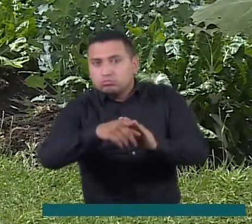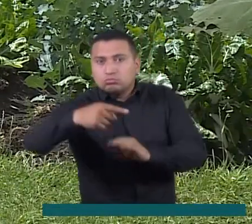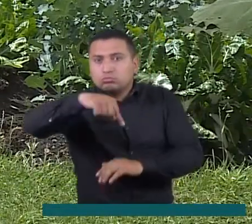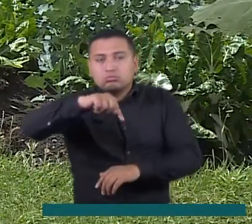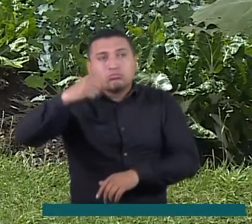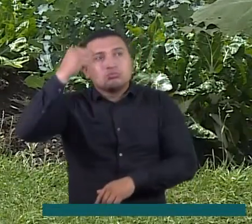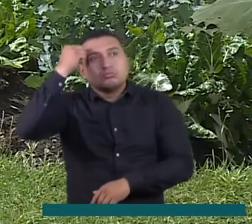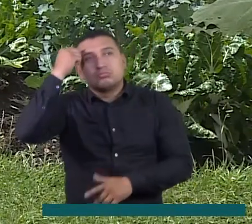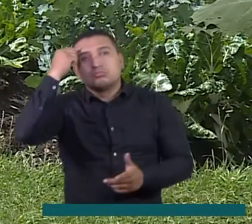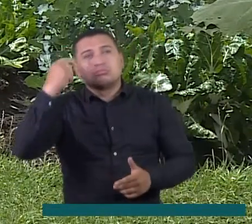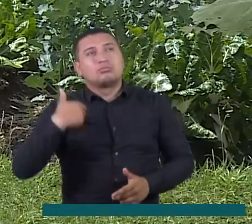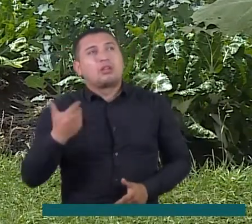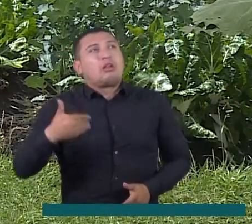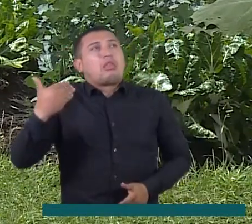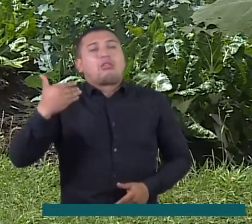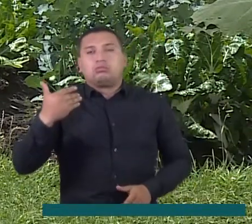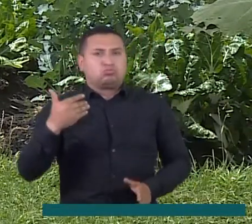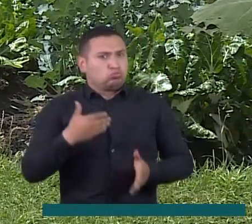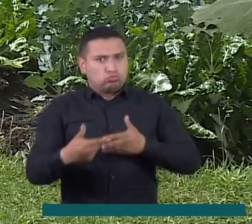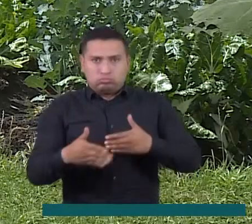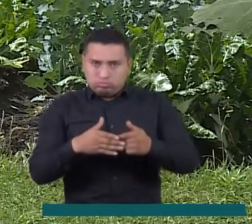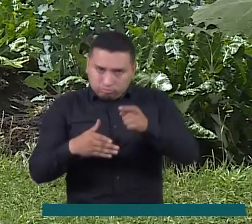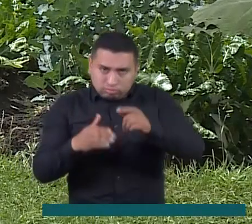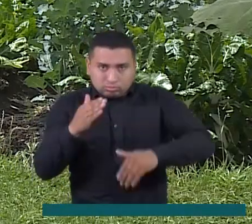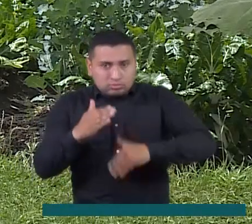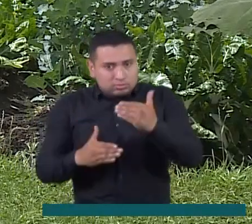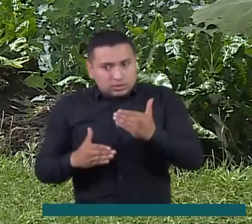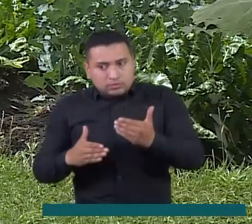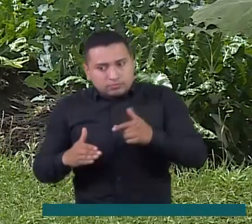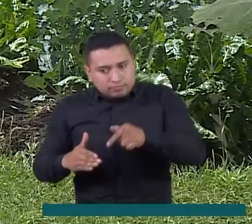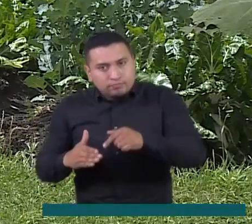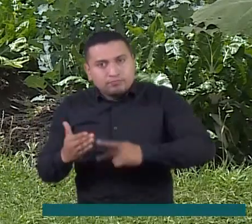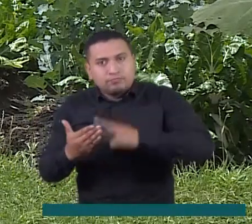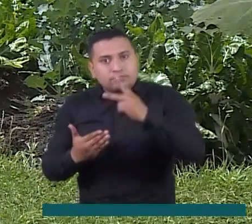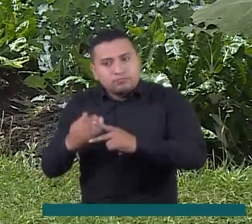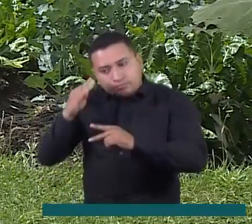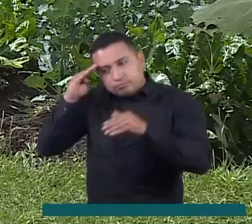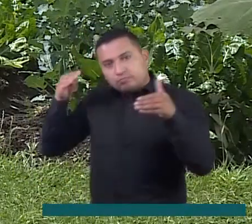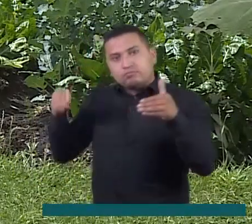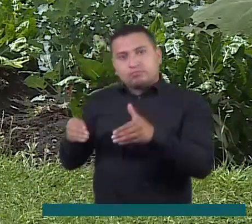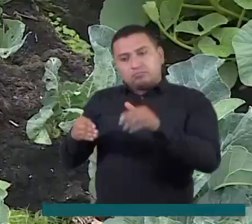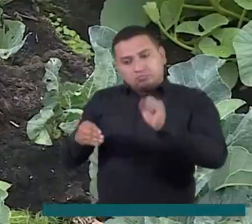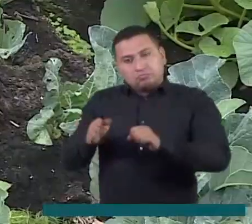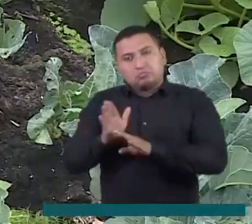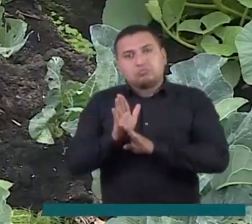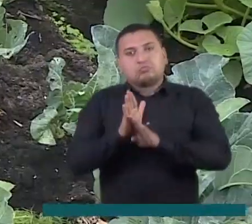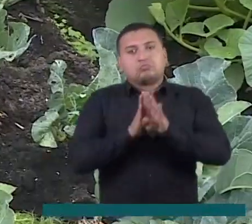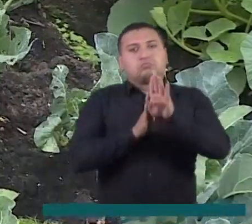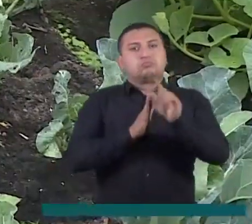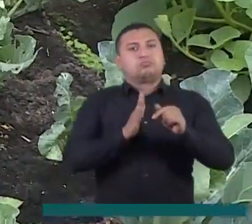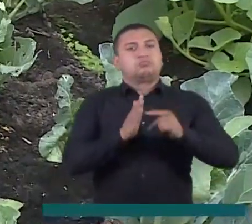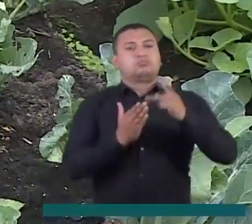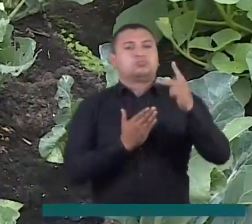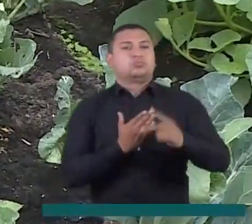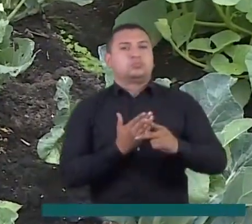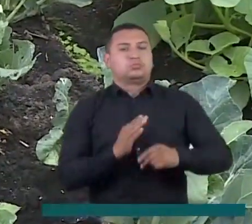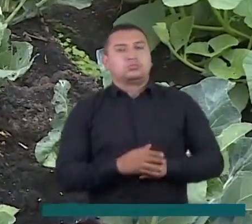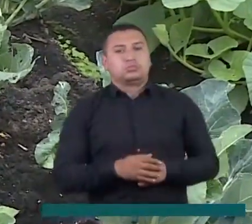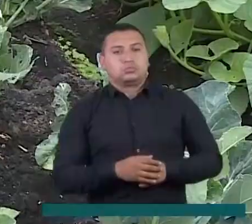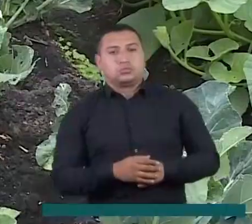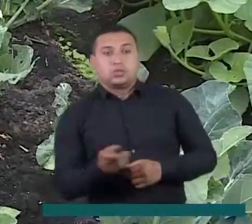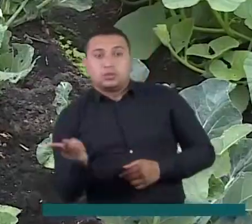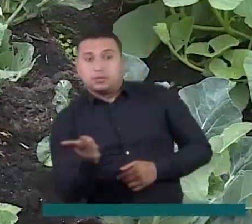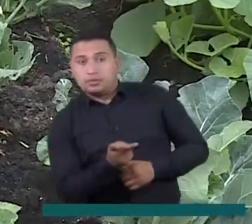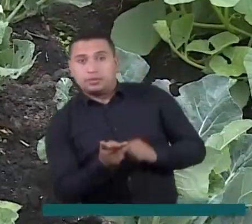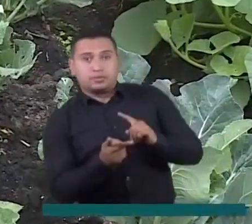que uno empiece, la demora es empezar y ya sale uno adelante con ese proyecto. Esperan que otras mujeres de la región